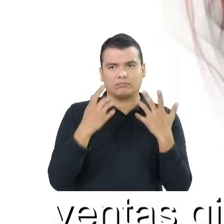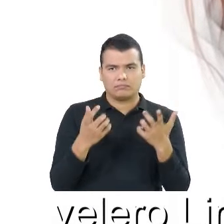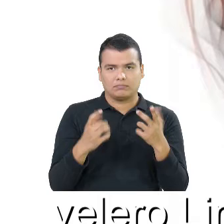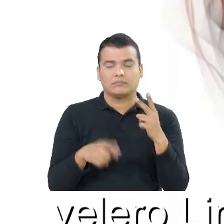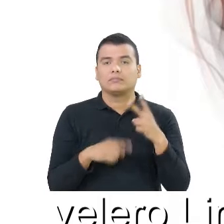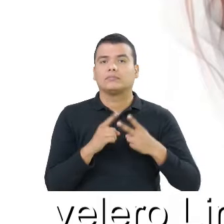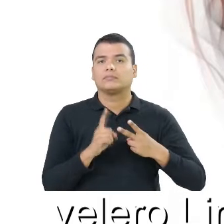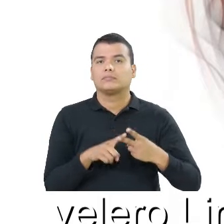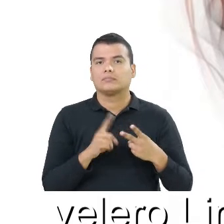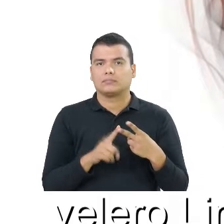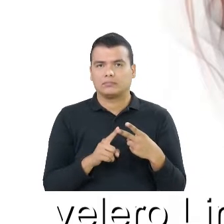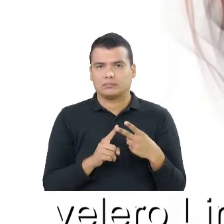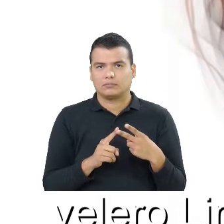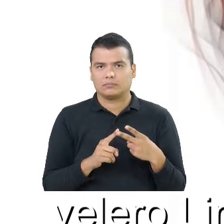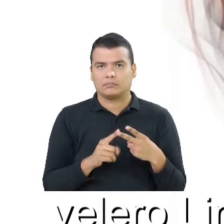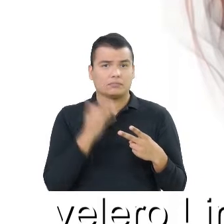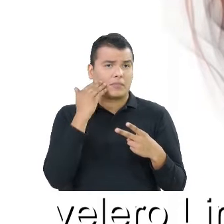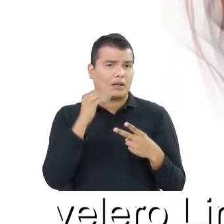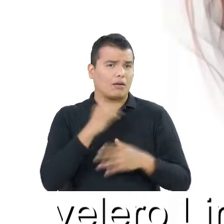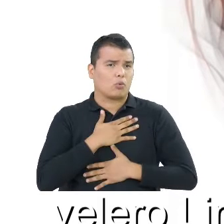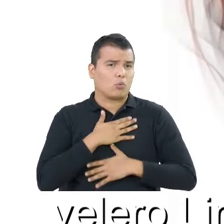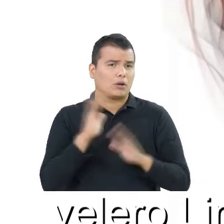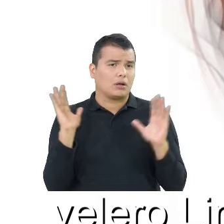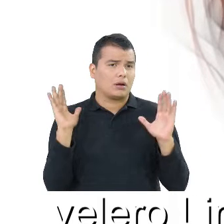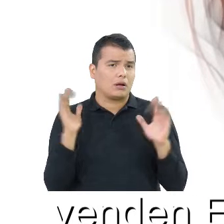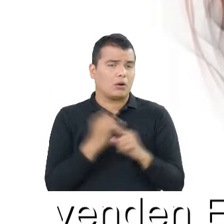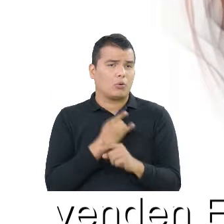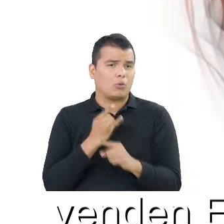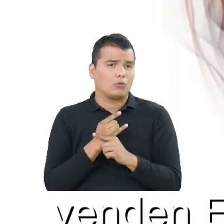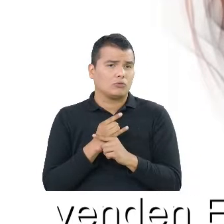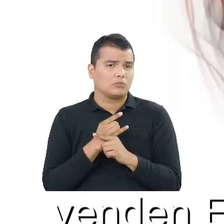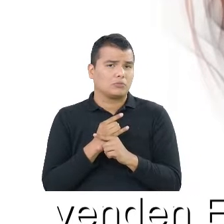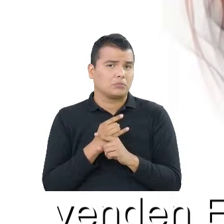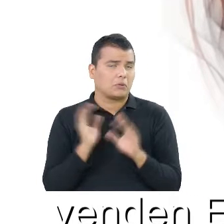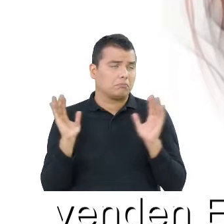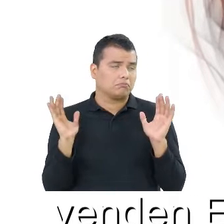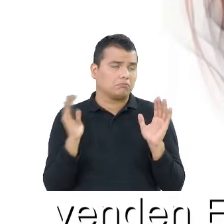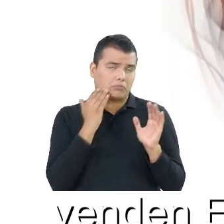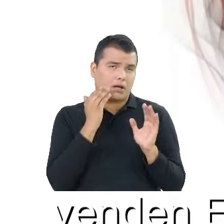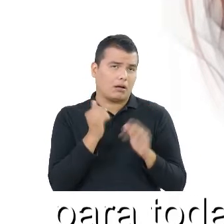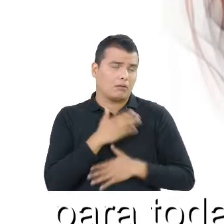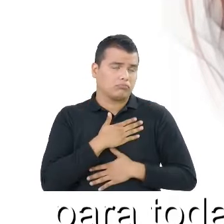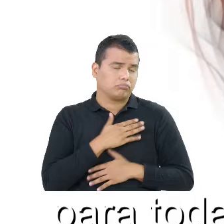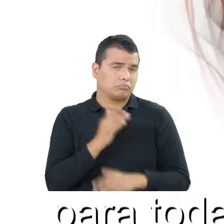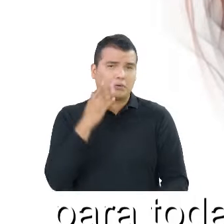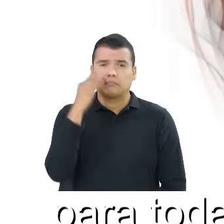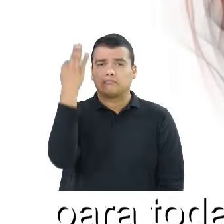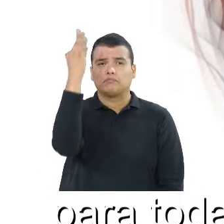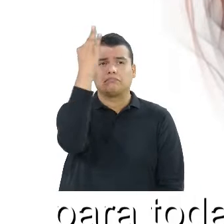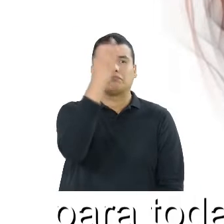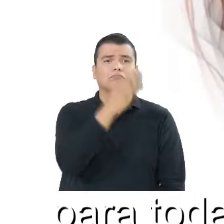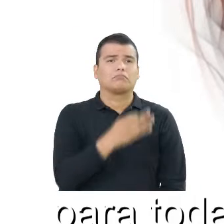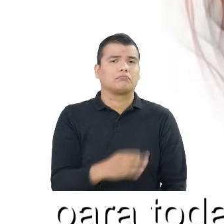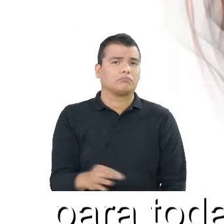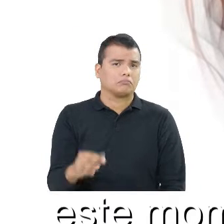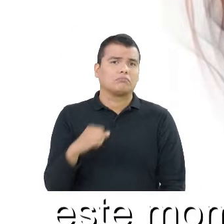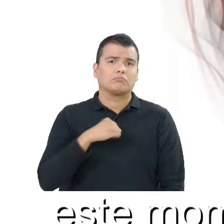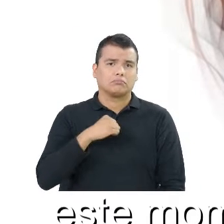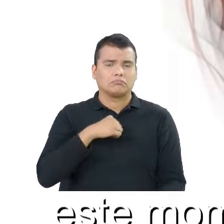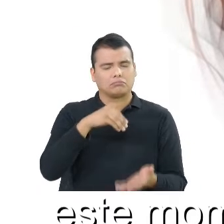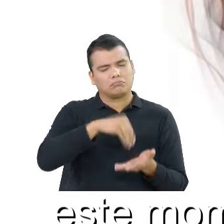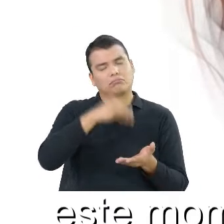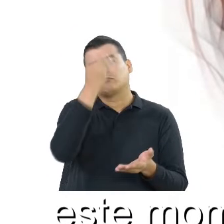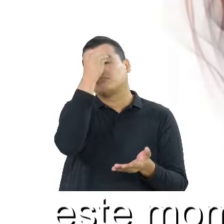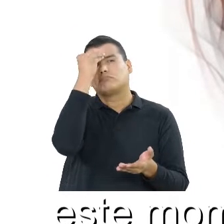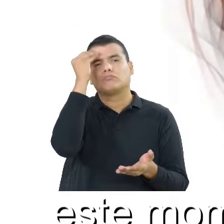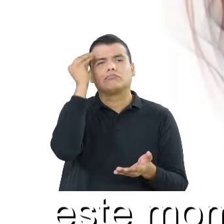Segundo, es para todas las mujeres. Nuestra lógica en ese momento fue, todas las mujeres se maquillan, todas las mujeres tienen brochas de maquillaje,